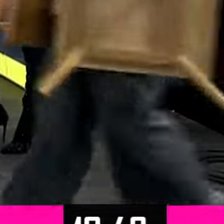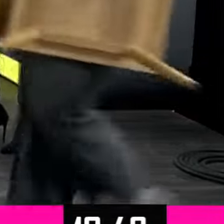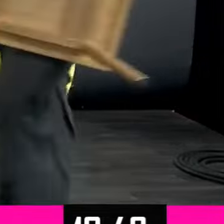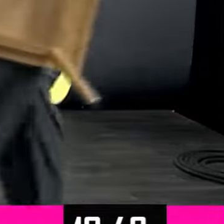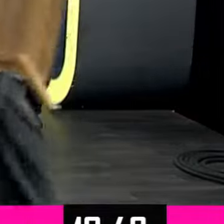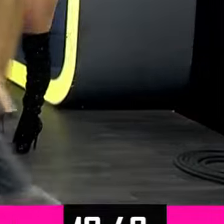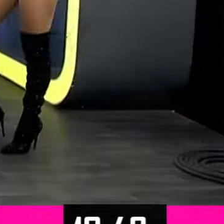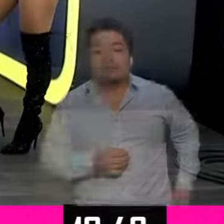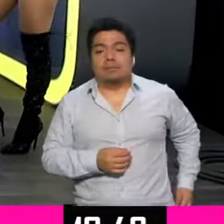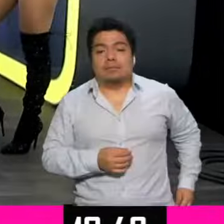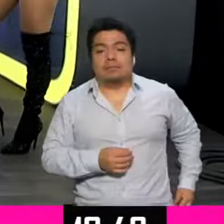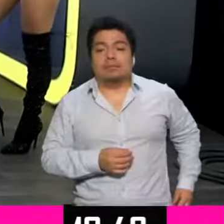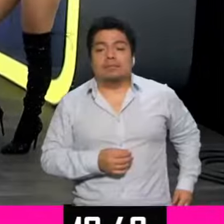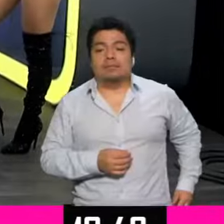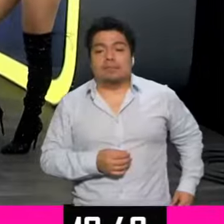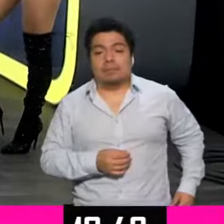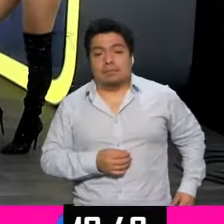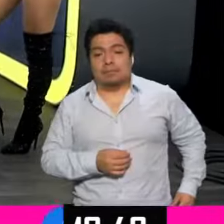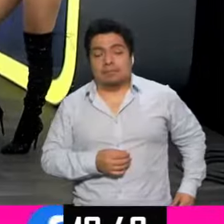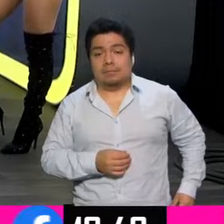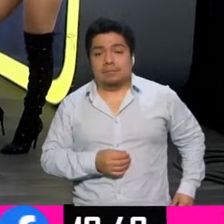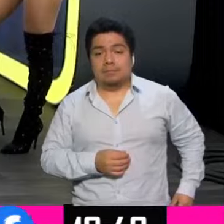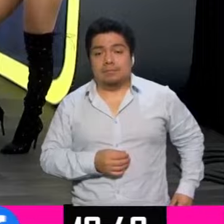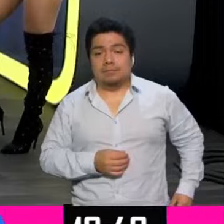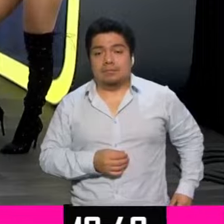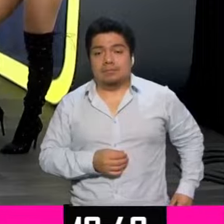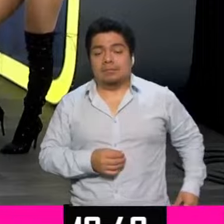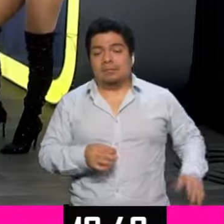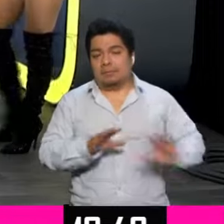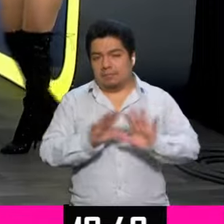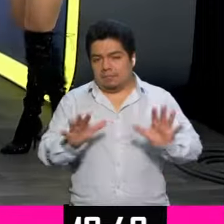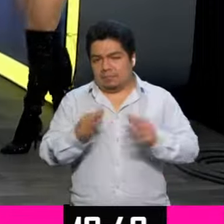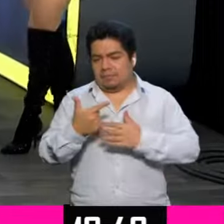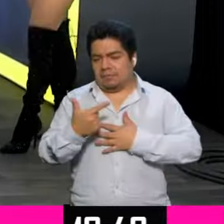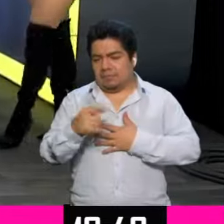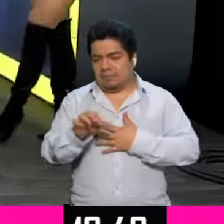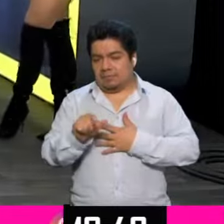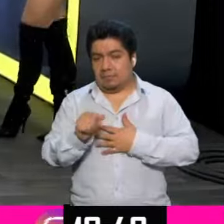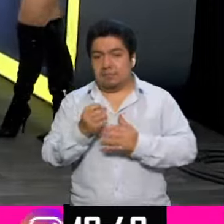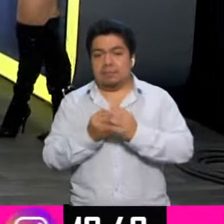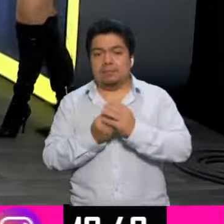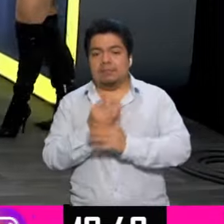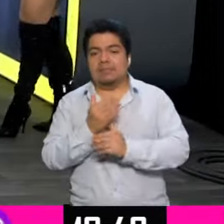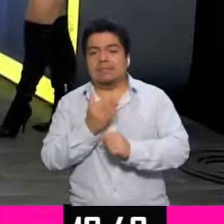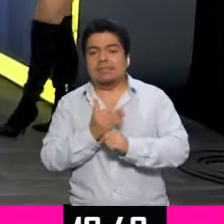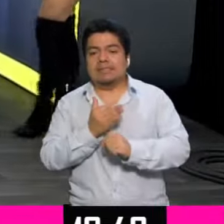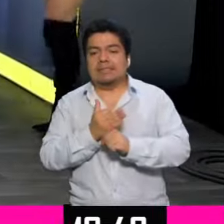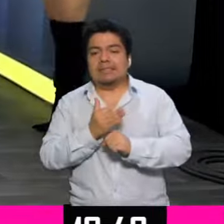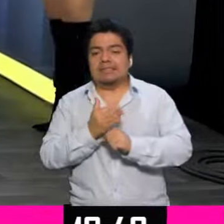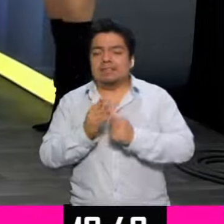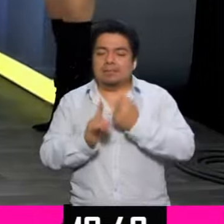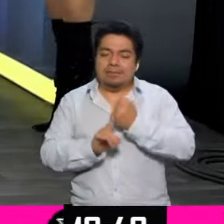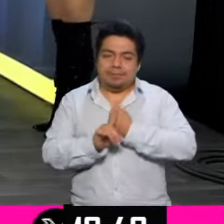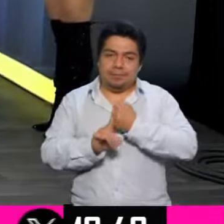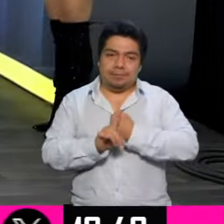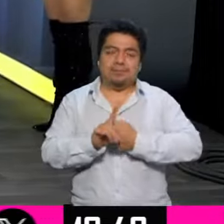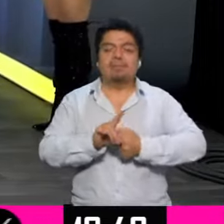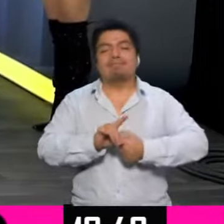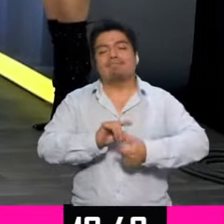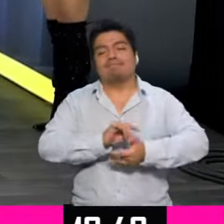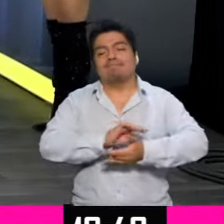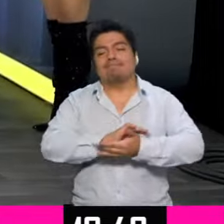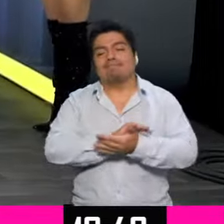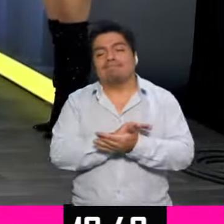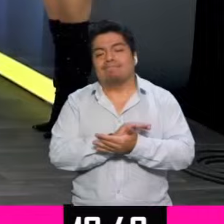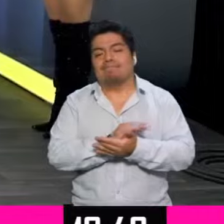son gente nueva. Sí, señora. Sí, no. Pero ya hay un problema de logística aquí. No, no, de discriminación. Sí, no se va. A ver,